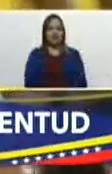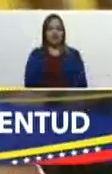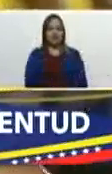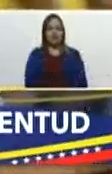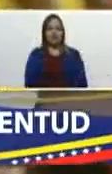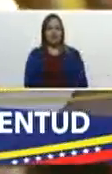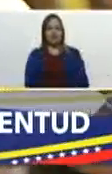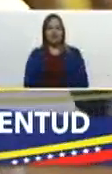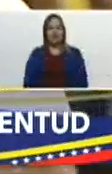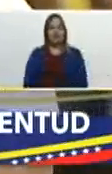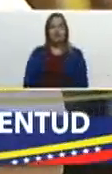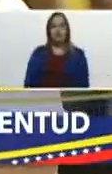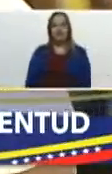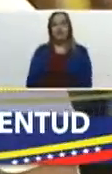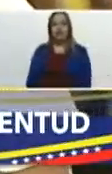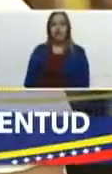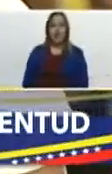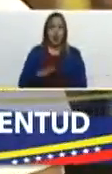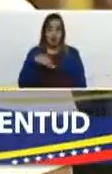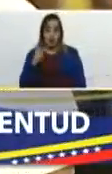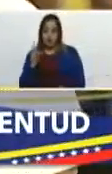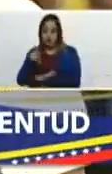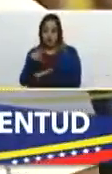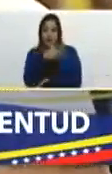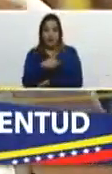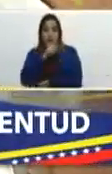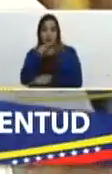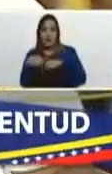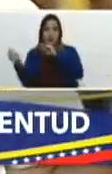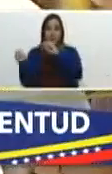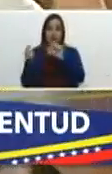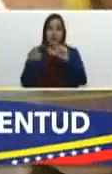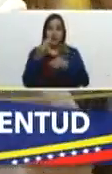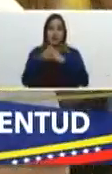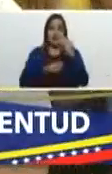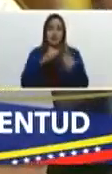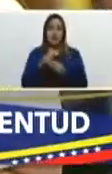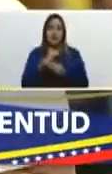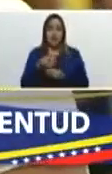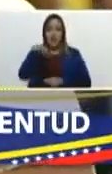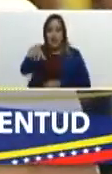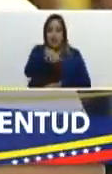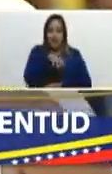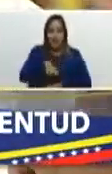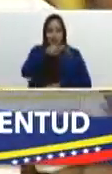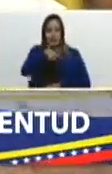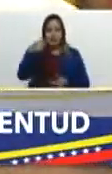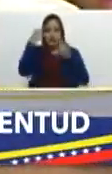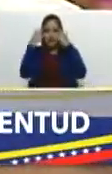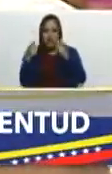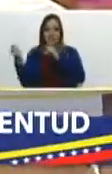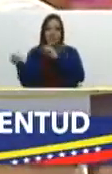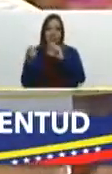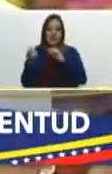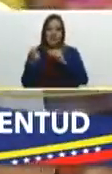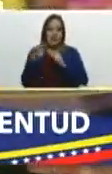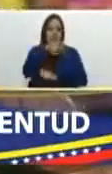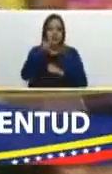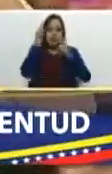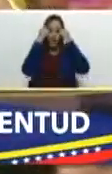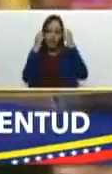presidente, luego de tantas... discusiones que se hicieron en los estados, panel de expertos, discusiones con